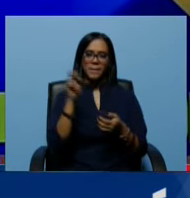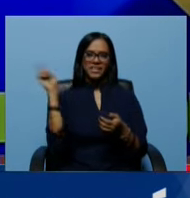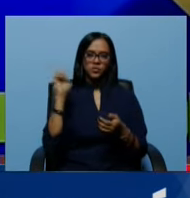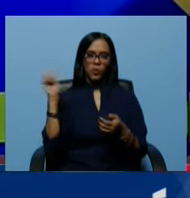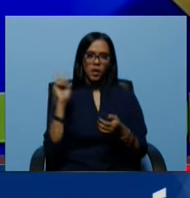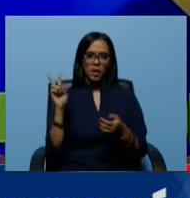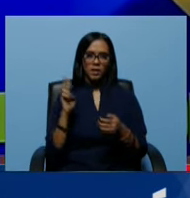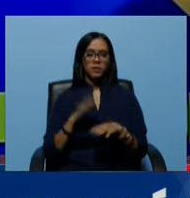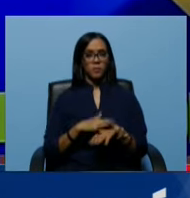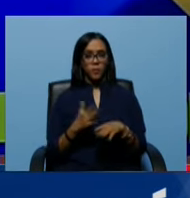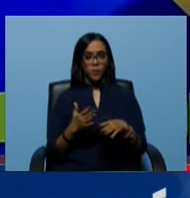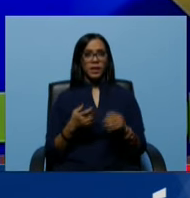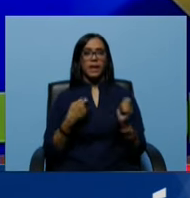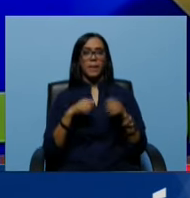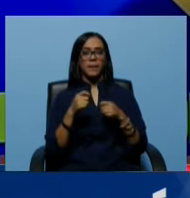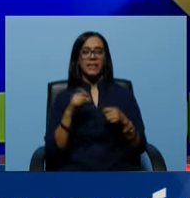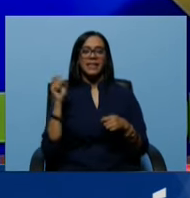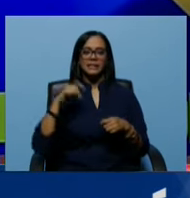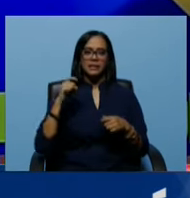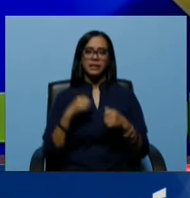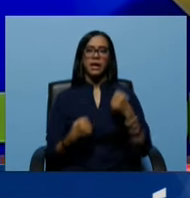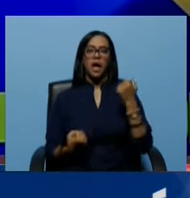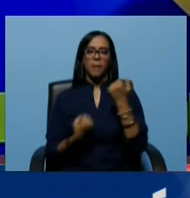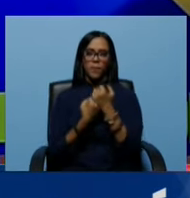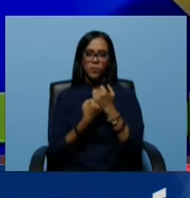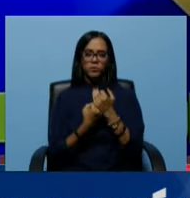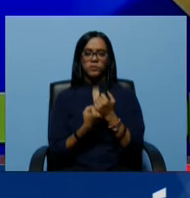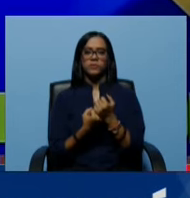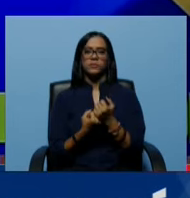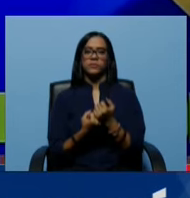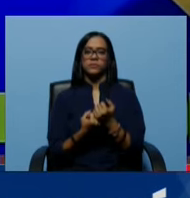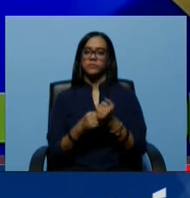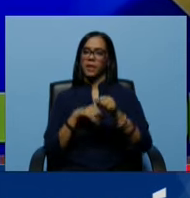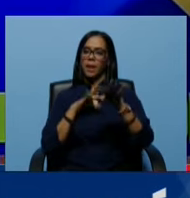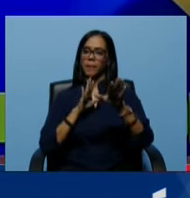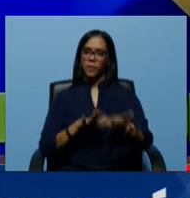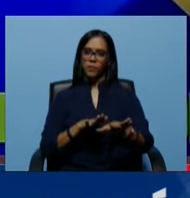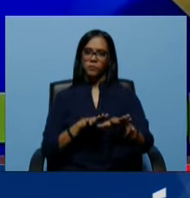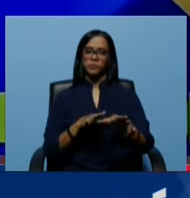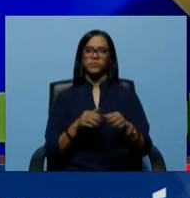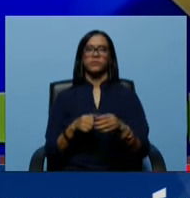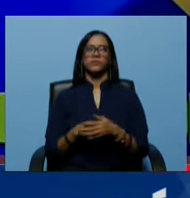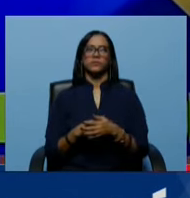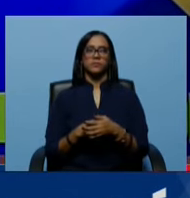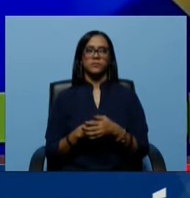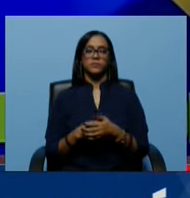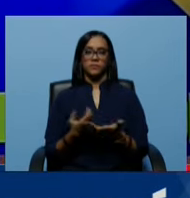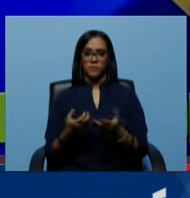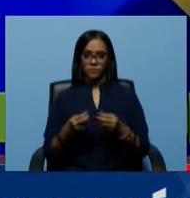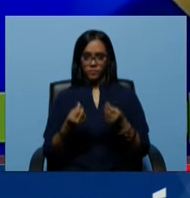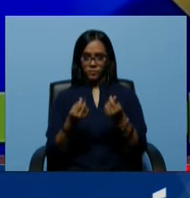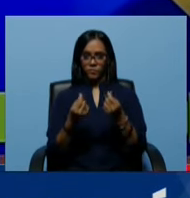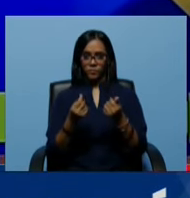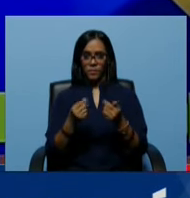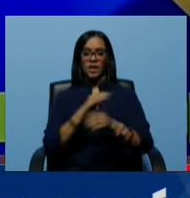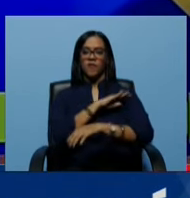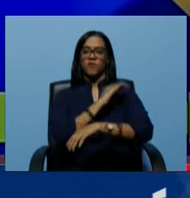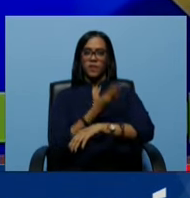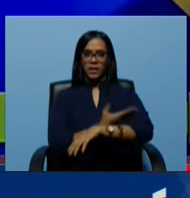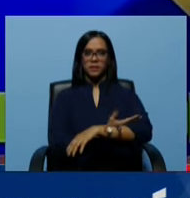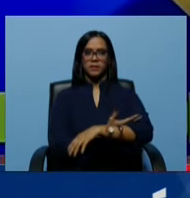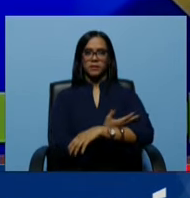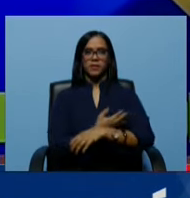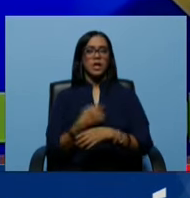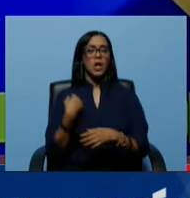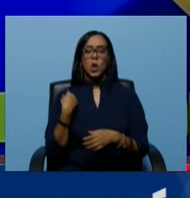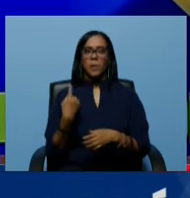las exportaciones necesitan apoyo, respaldo, aceite, oxígeno y fuerza. Es